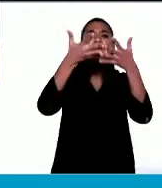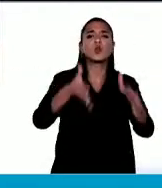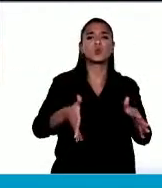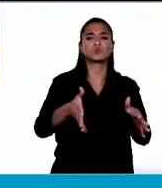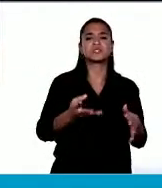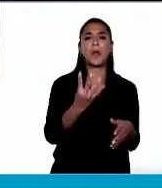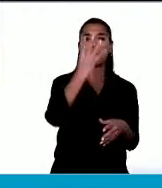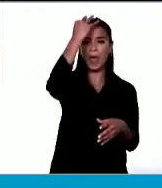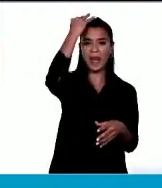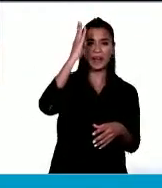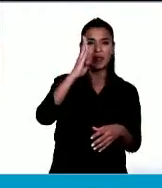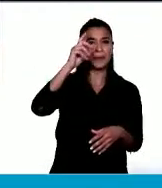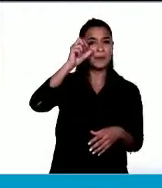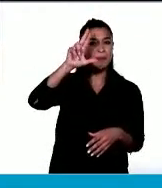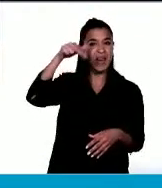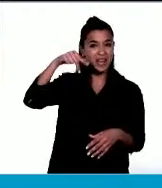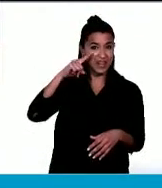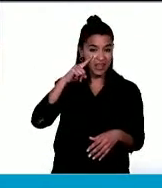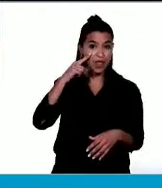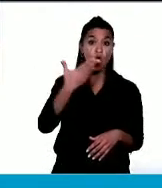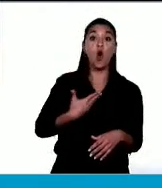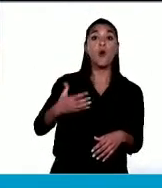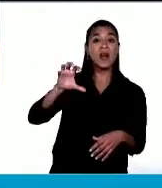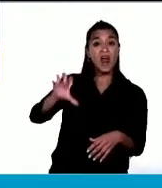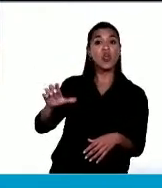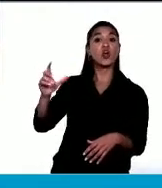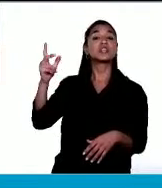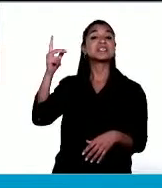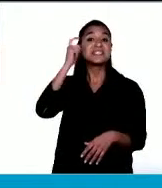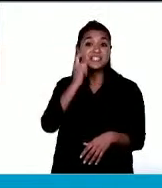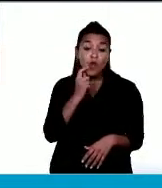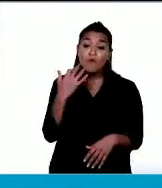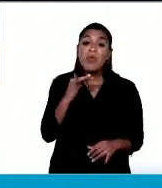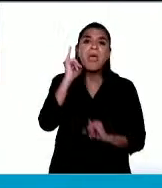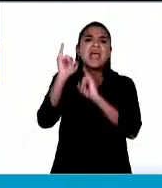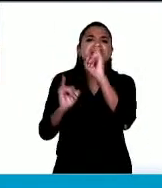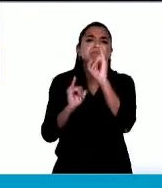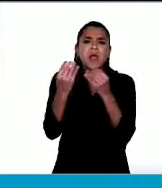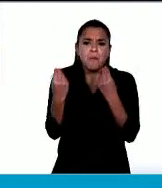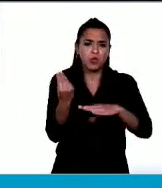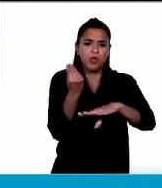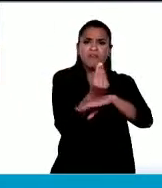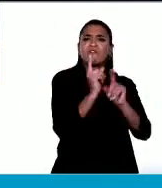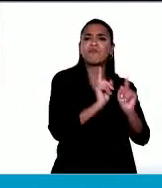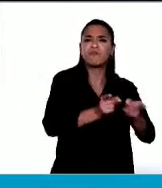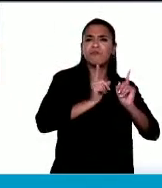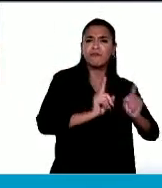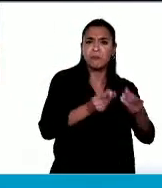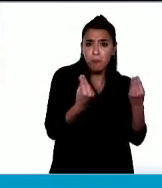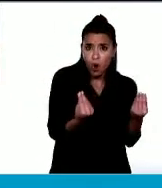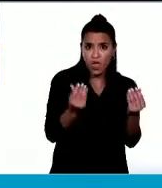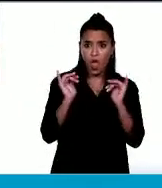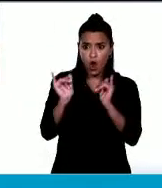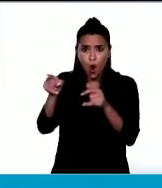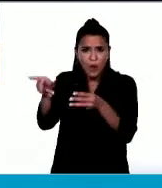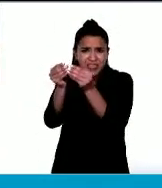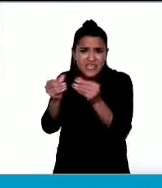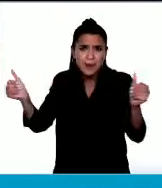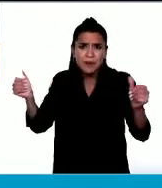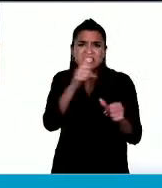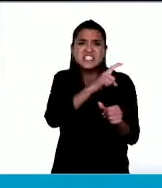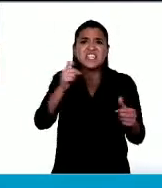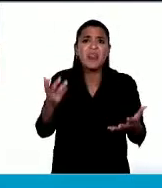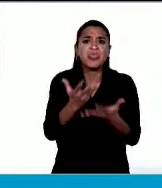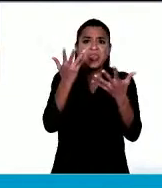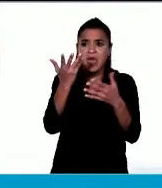y sostienen que el gobernador Kicillof tendría que explicar por qué lo mantiene en su cargo cuando hay un joven que lleva desaparecido más de 100